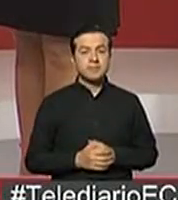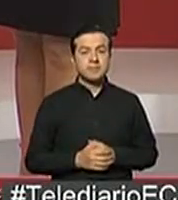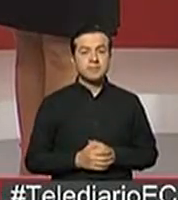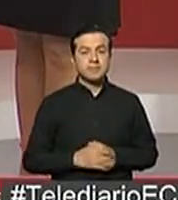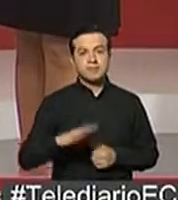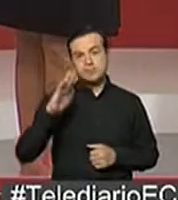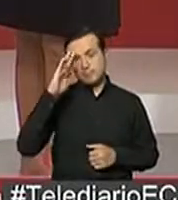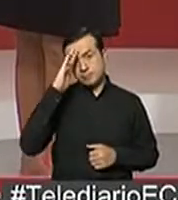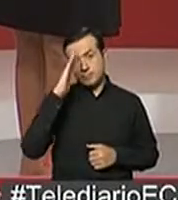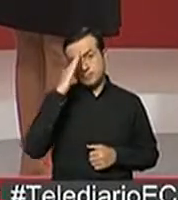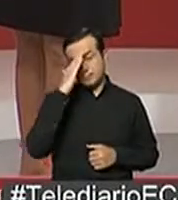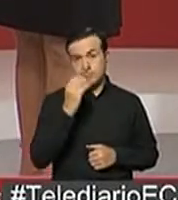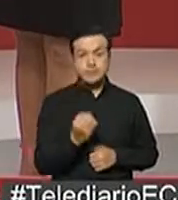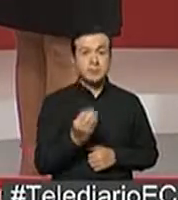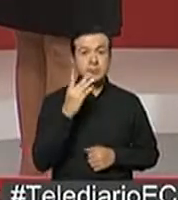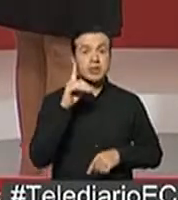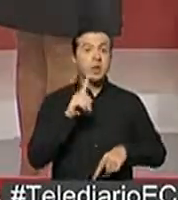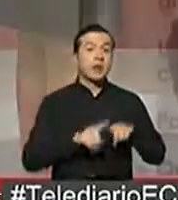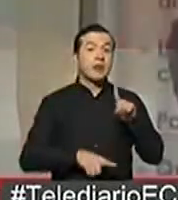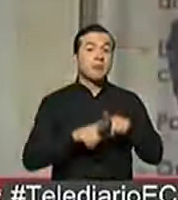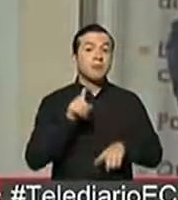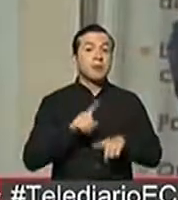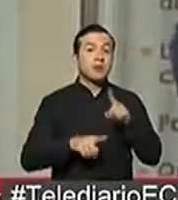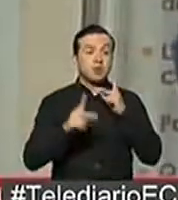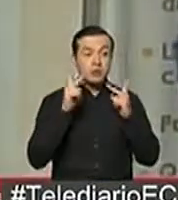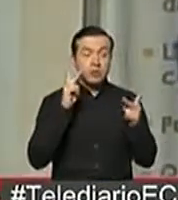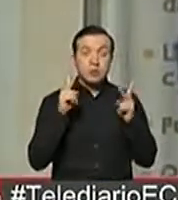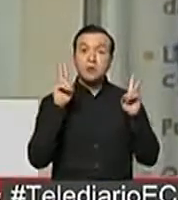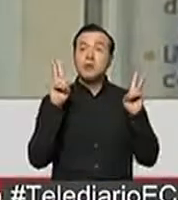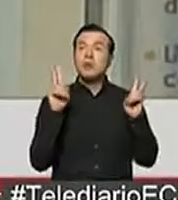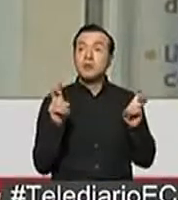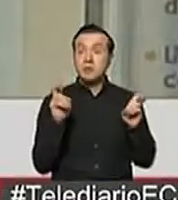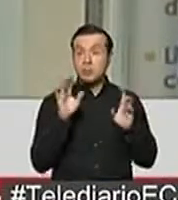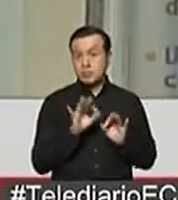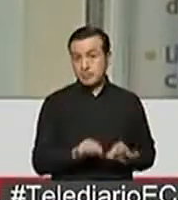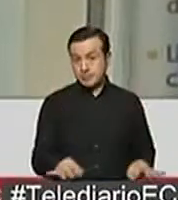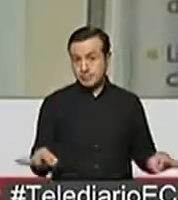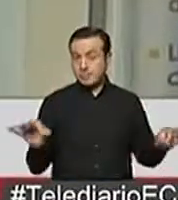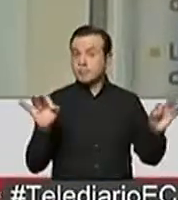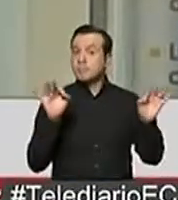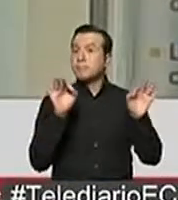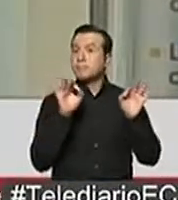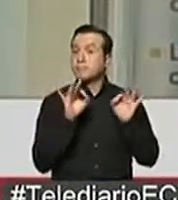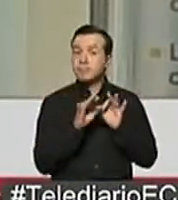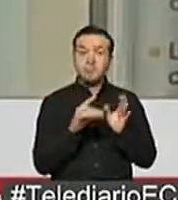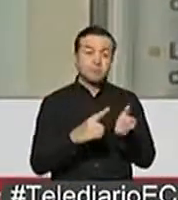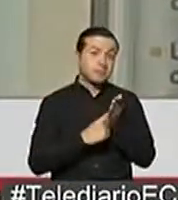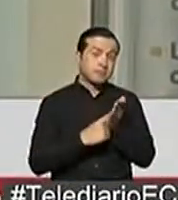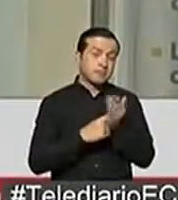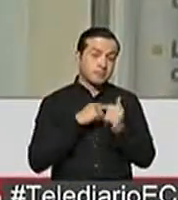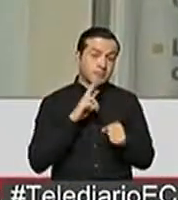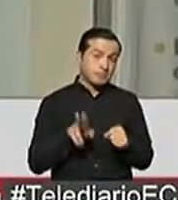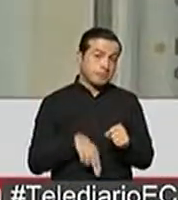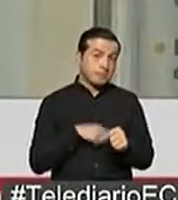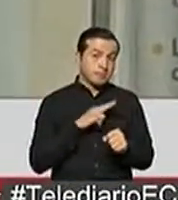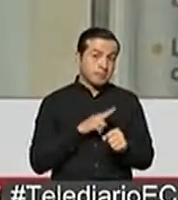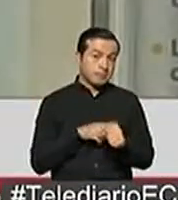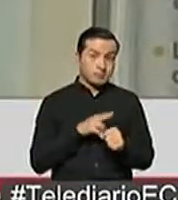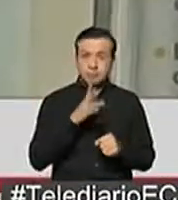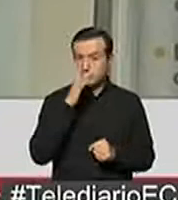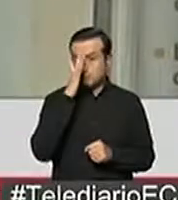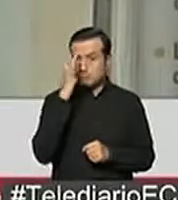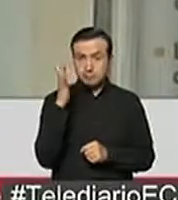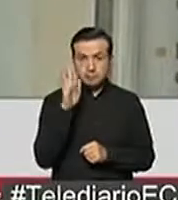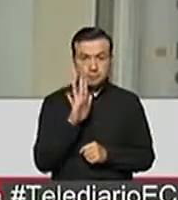¿Qué tal, Carla? Buenos días, amigos que nos ven en Telediario, un tema trascendental de debate nacional, ya que el